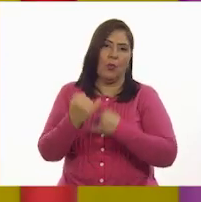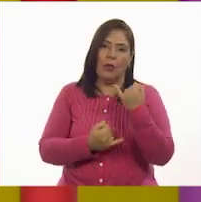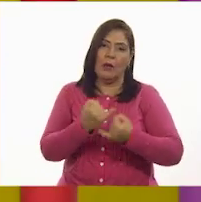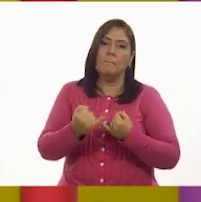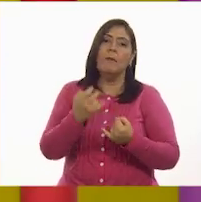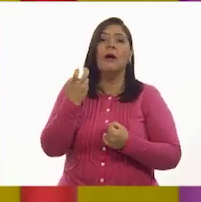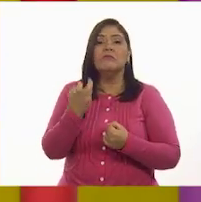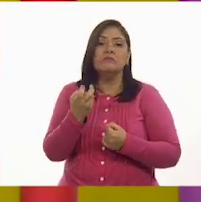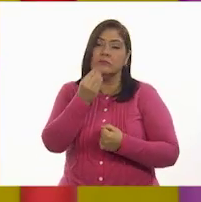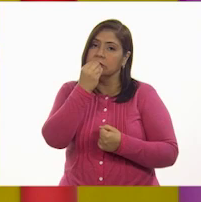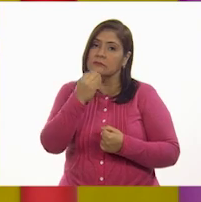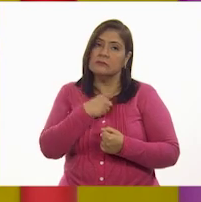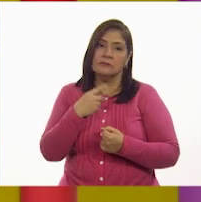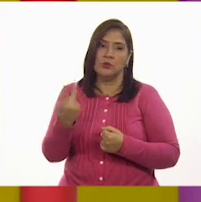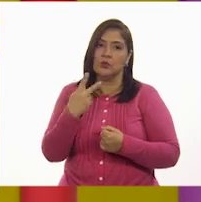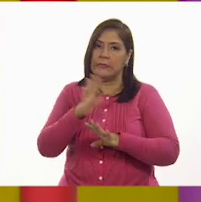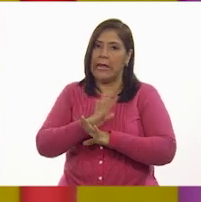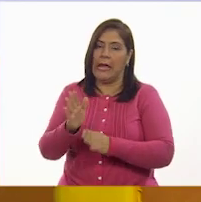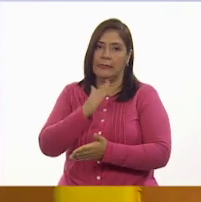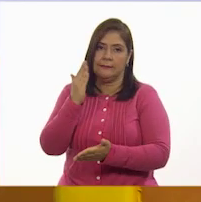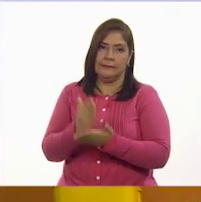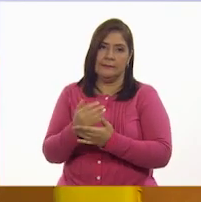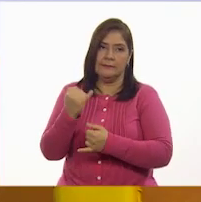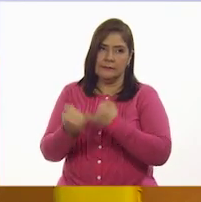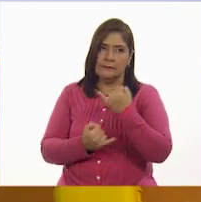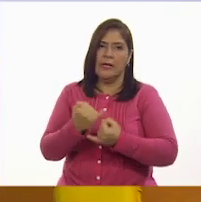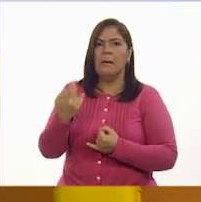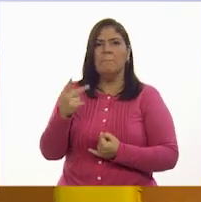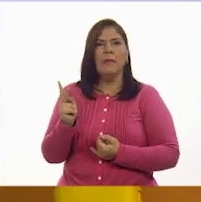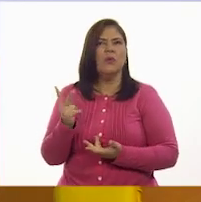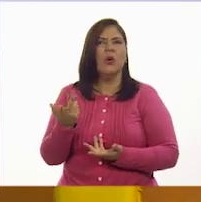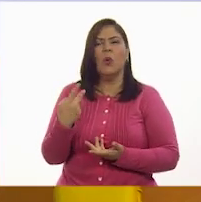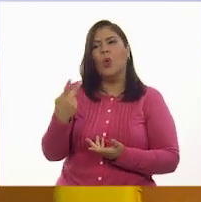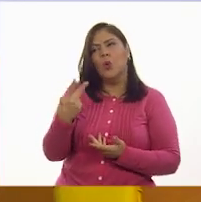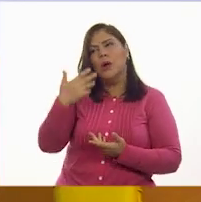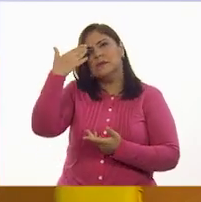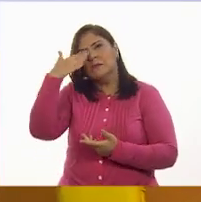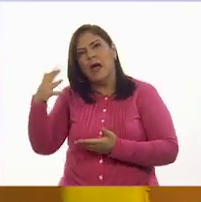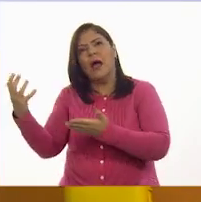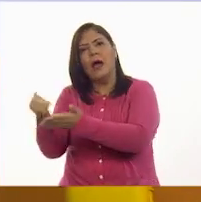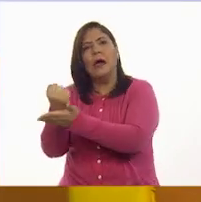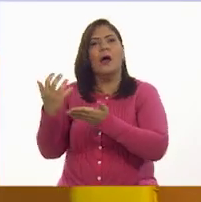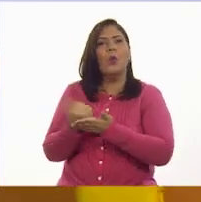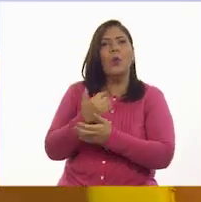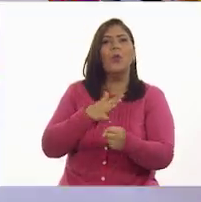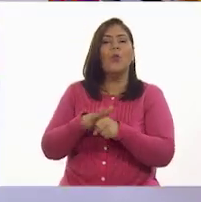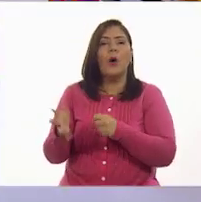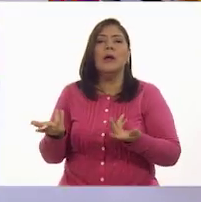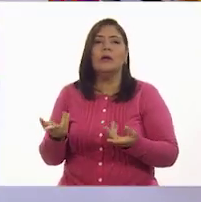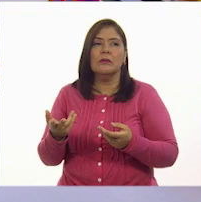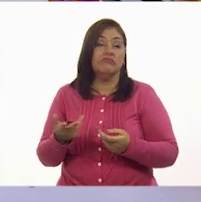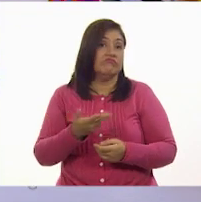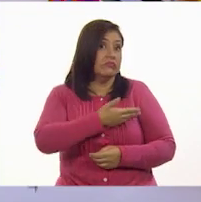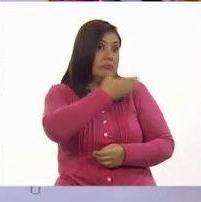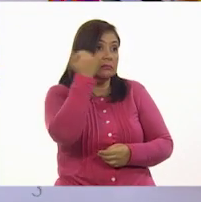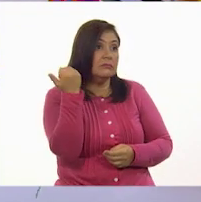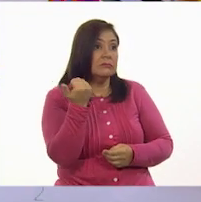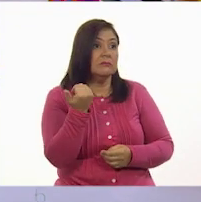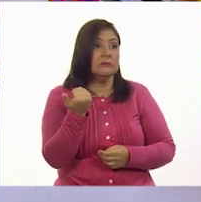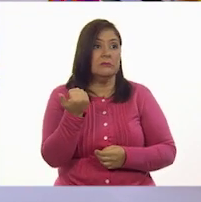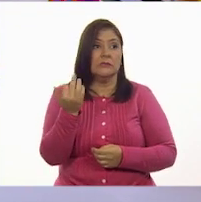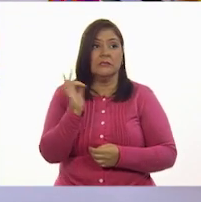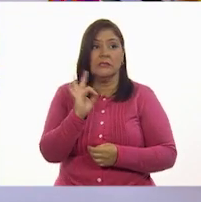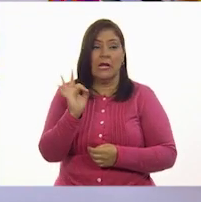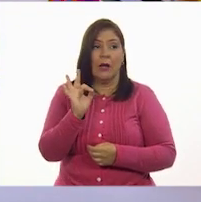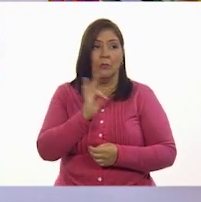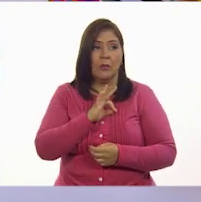vamos a tener que terminar el juego. Pero, ¿quién ganó? ¿Cómo vamos a saber quién ganó? Pues no lo sé. Podemos, pues